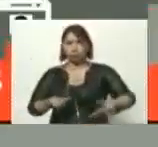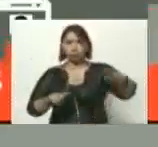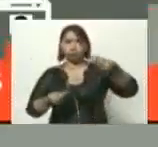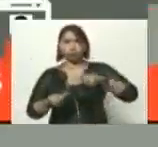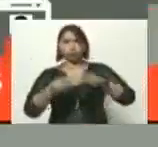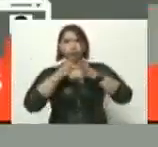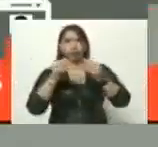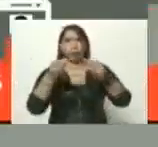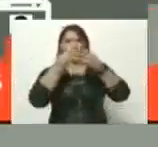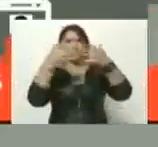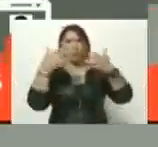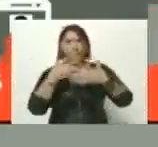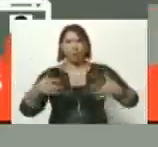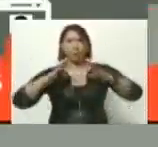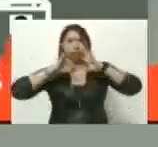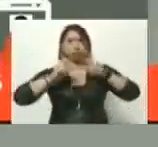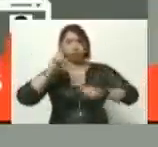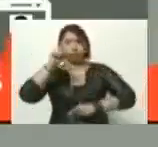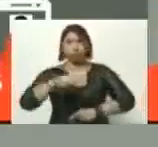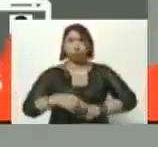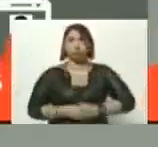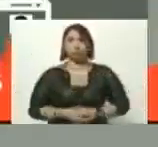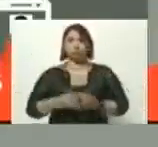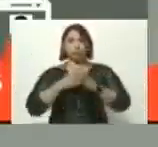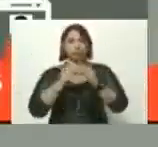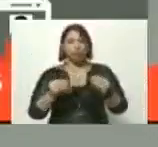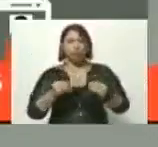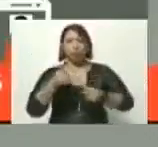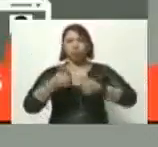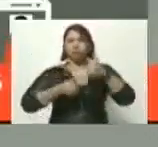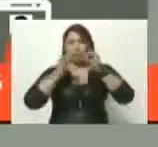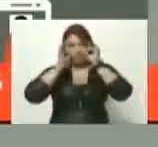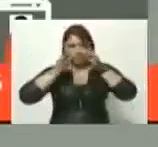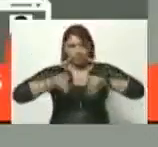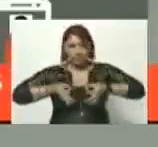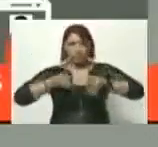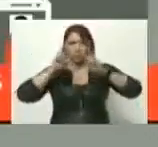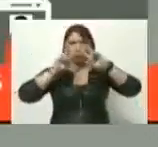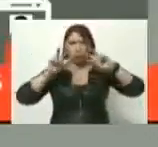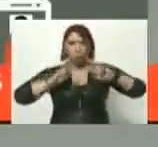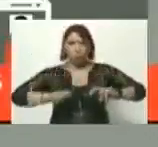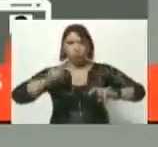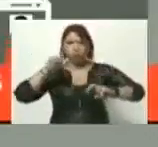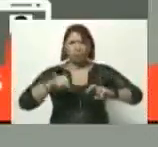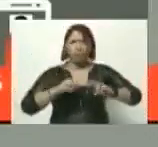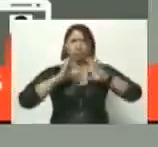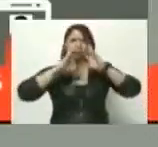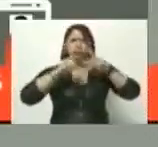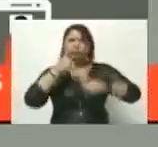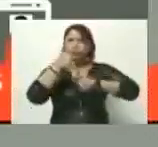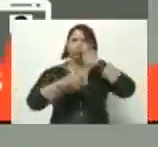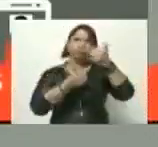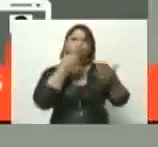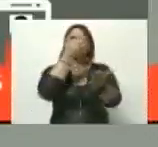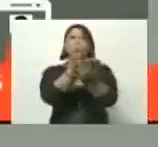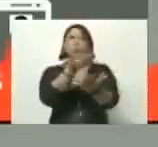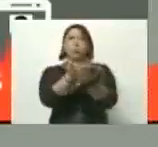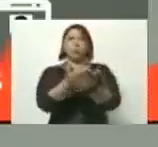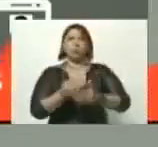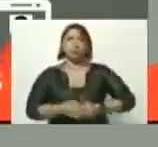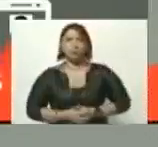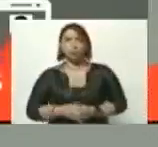recomendaciones, críticas, autocríticas, sugerencias, propuestas